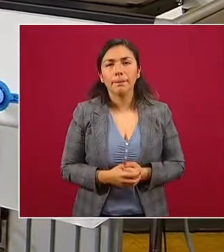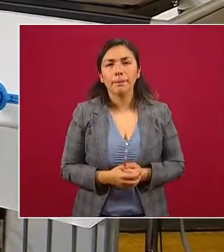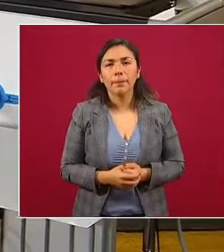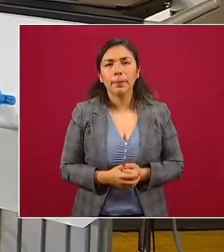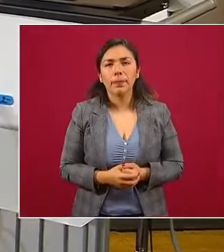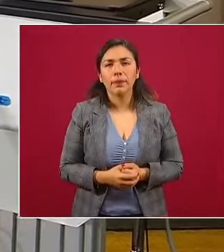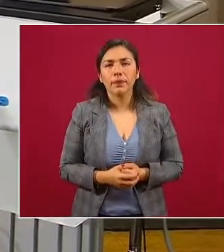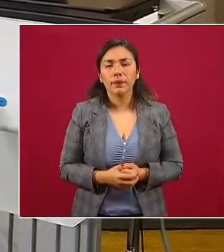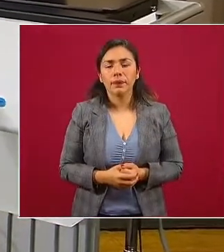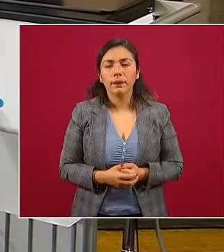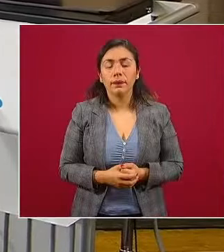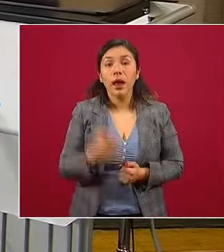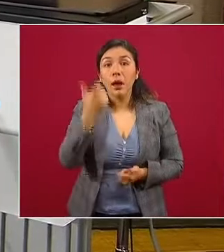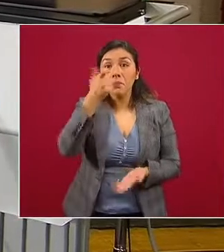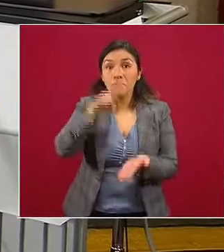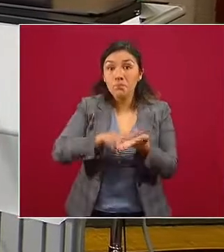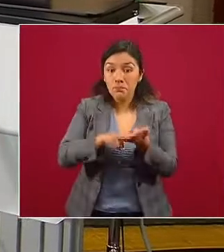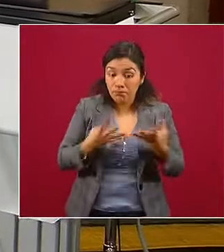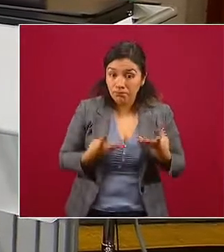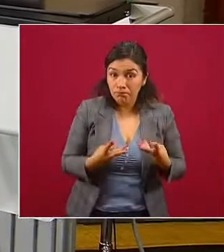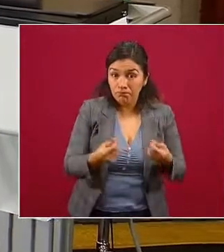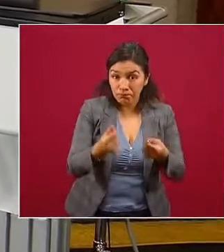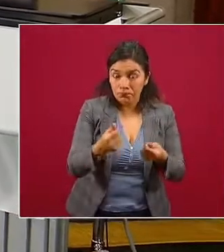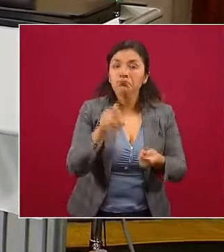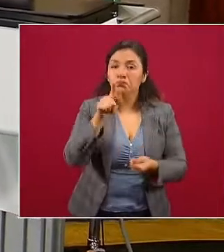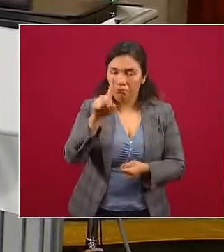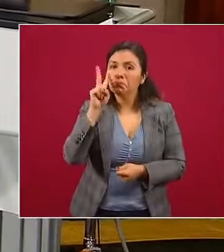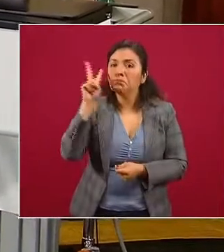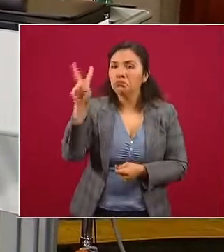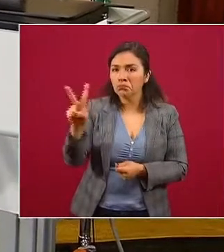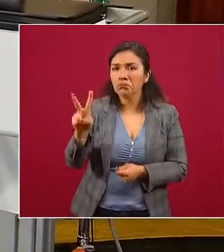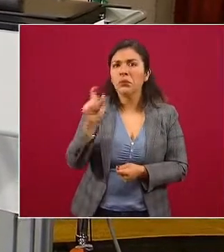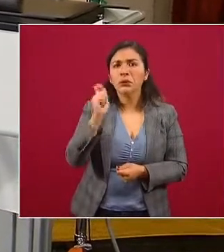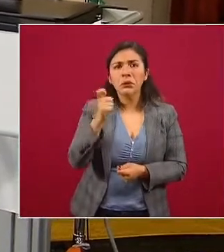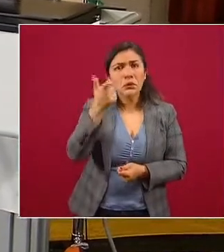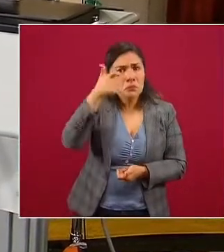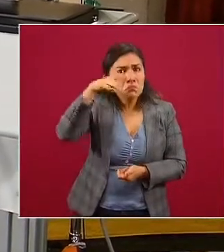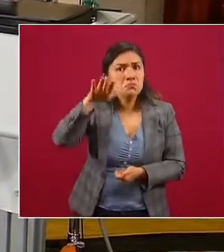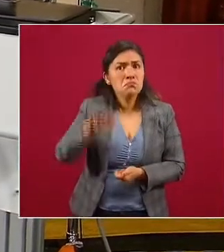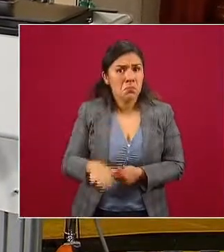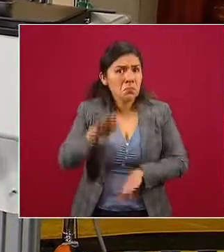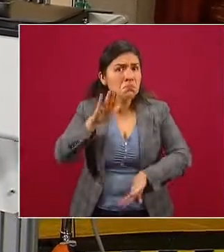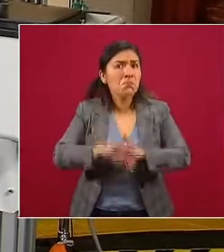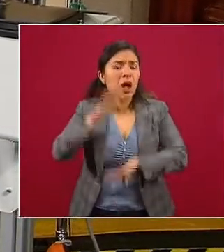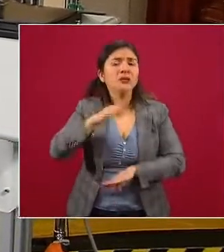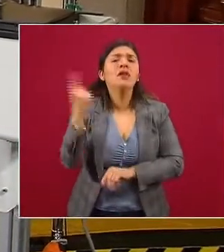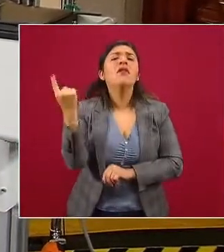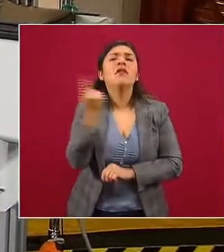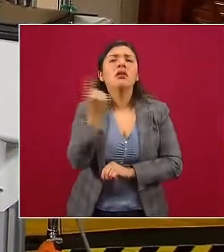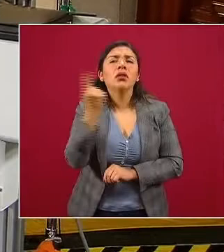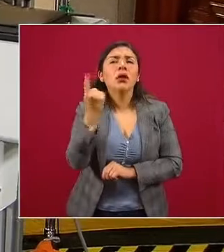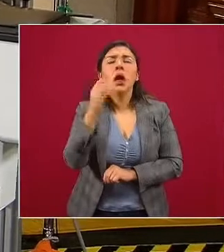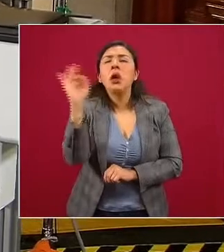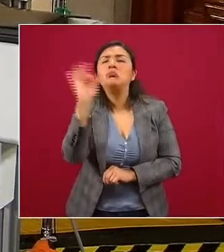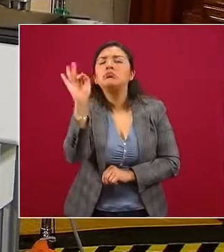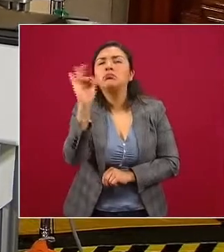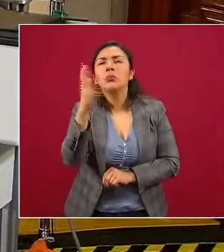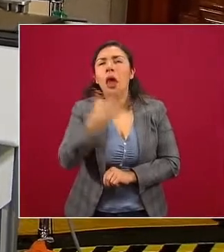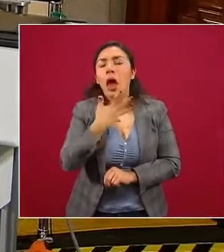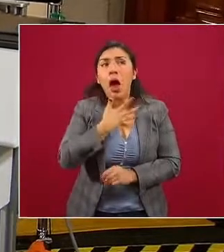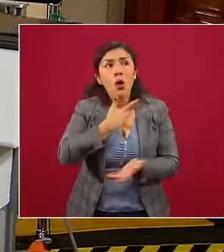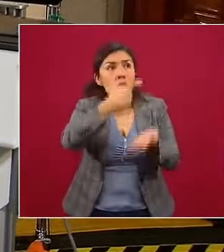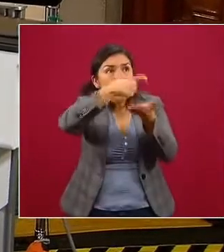Estos son los costos de inversión, como ustedes verán, con un costo muchísimo más barato del que hubiera implicado